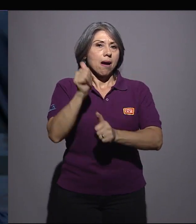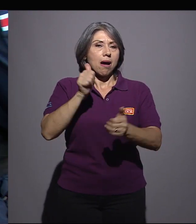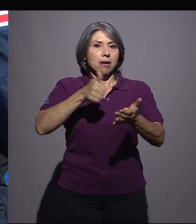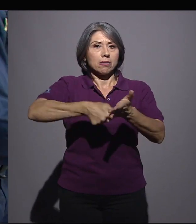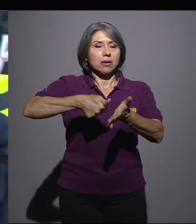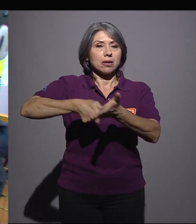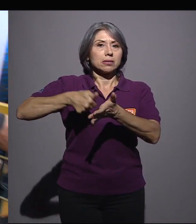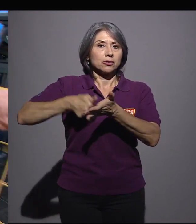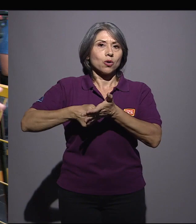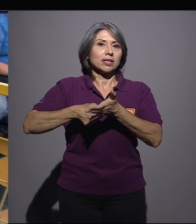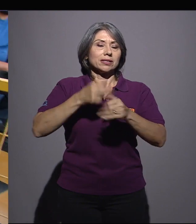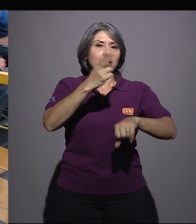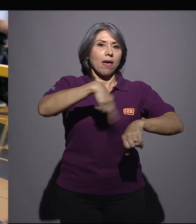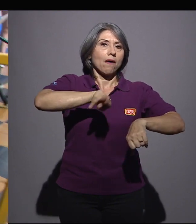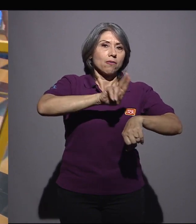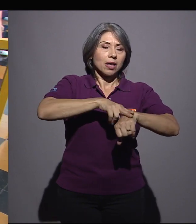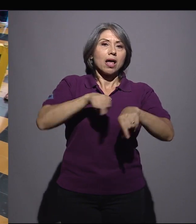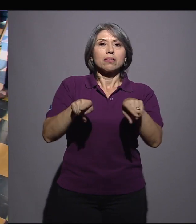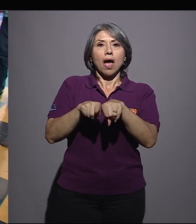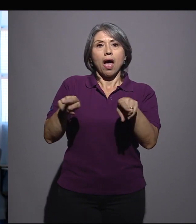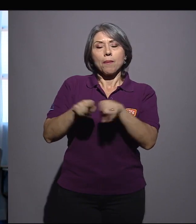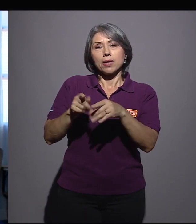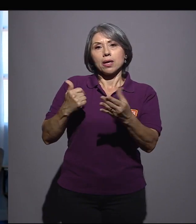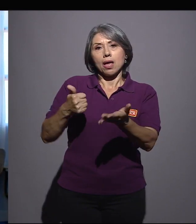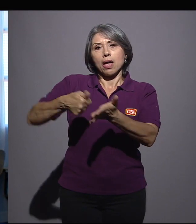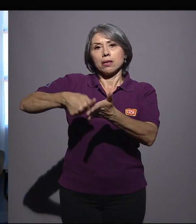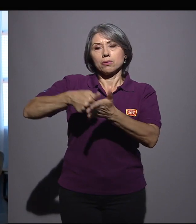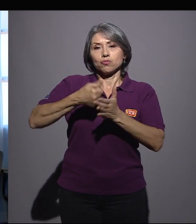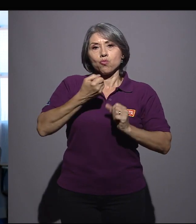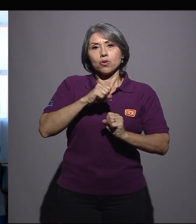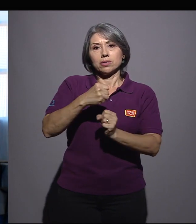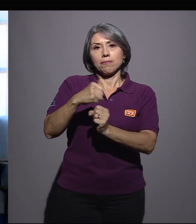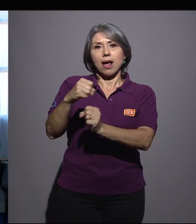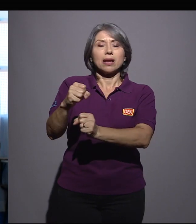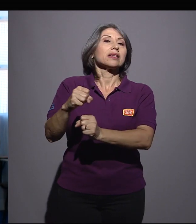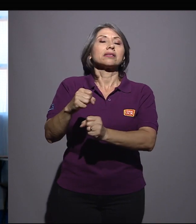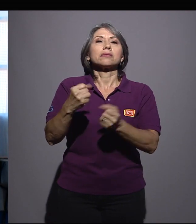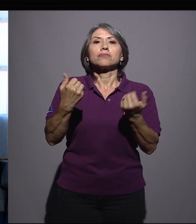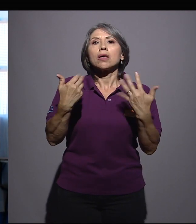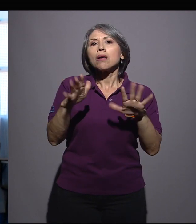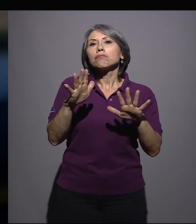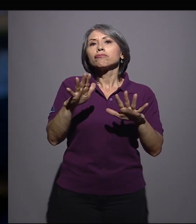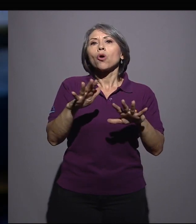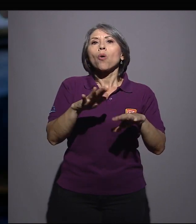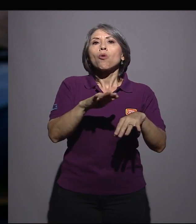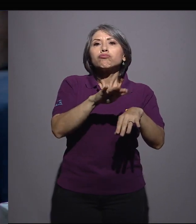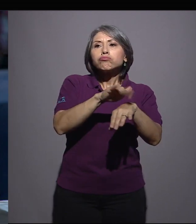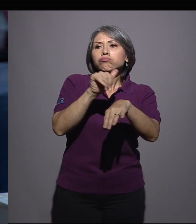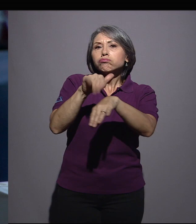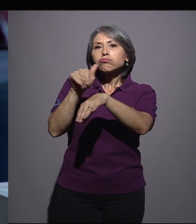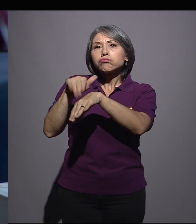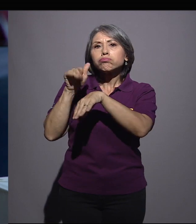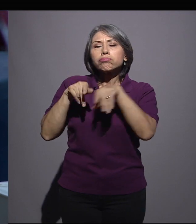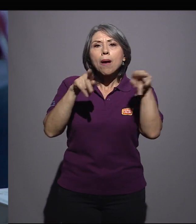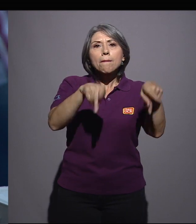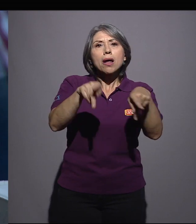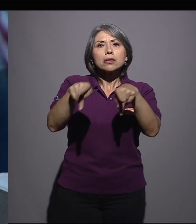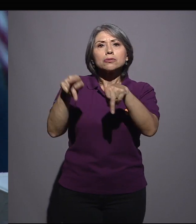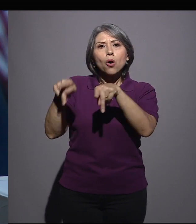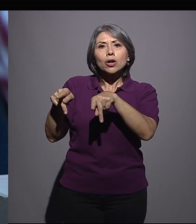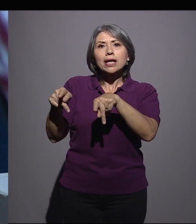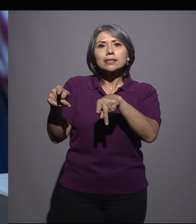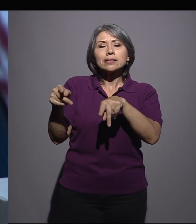elecciones, tanto nacionales como en este caso municipales, reclutando una serie de personas observadoras, ¿verdad?,